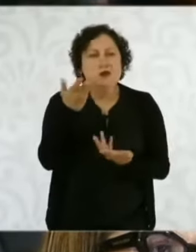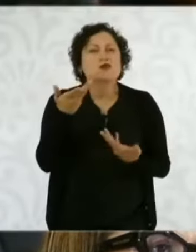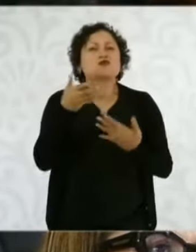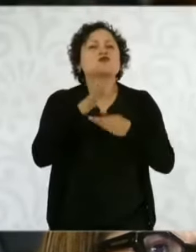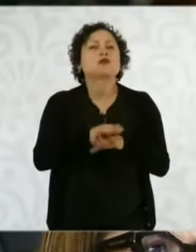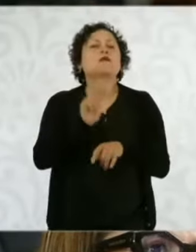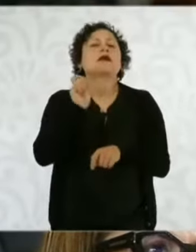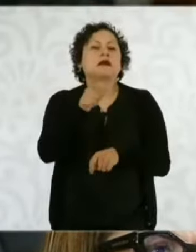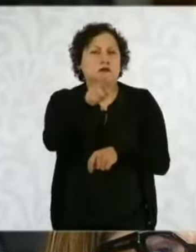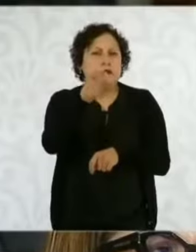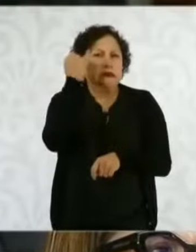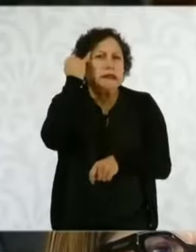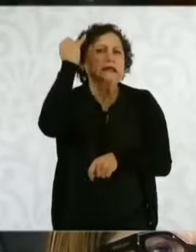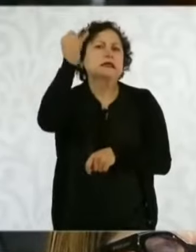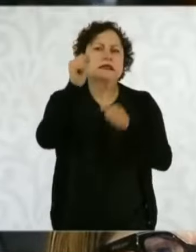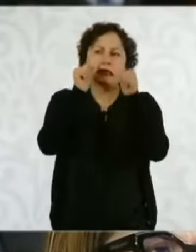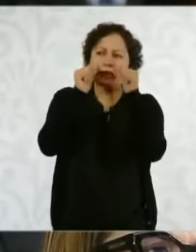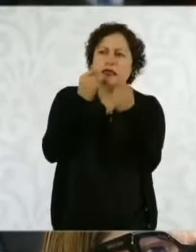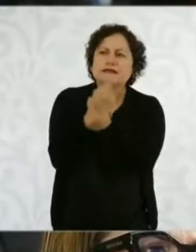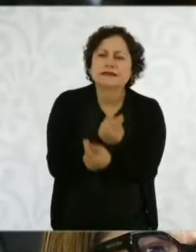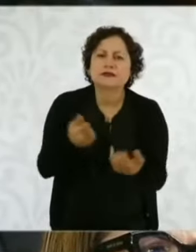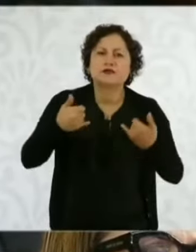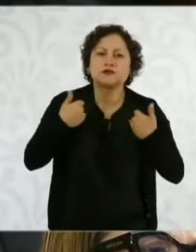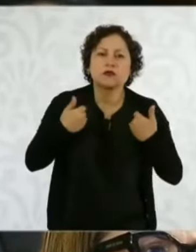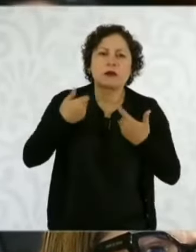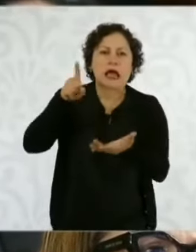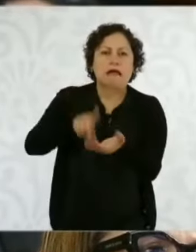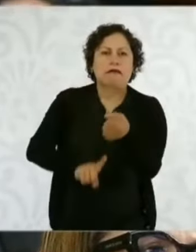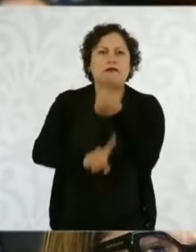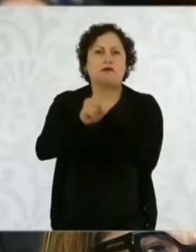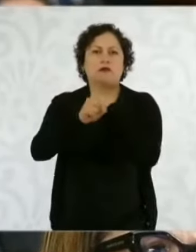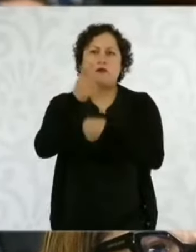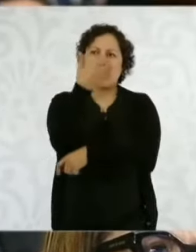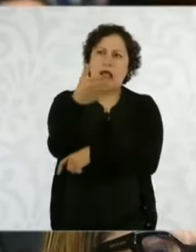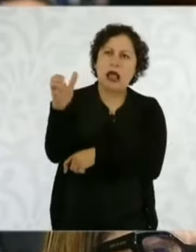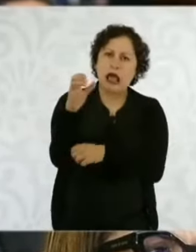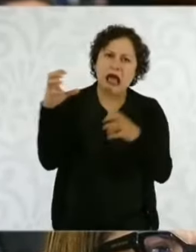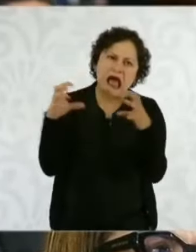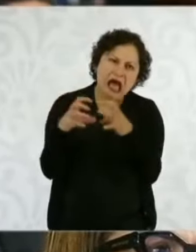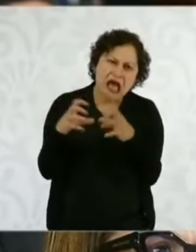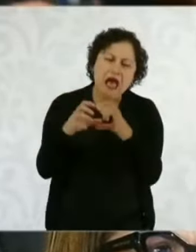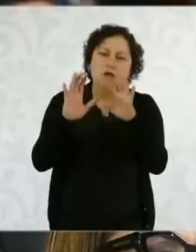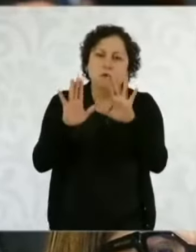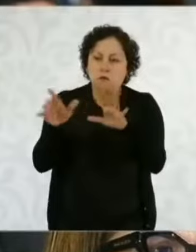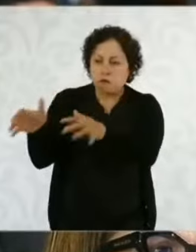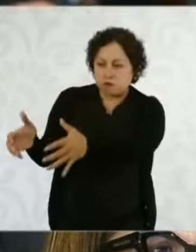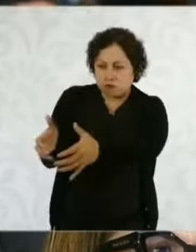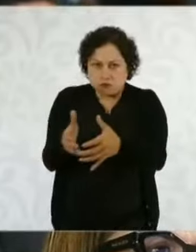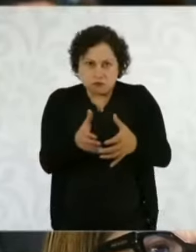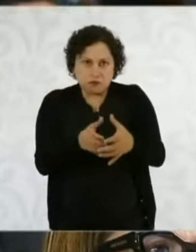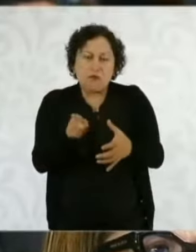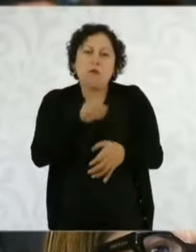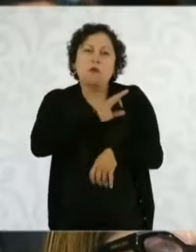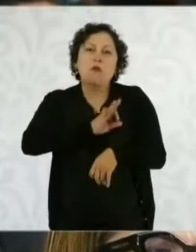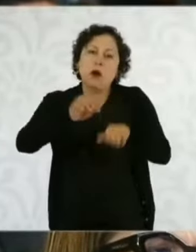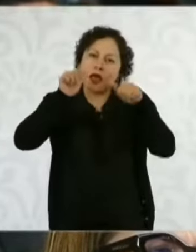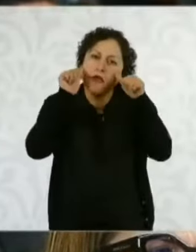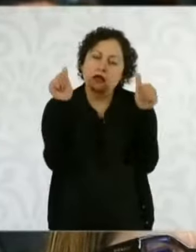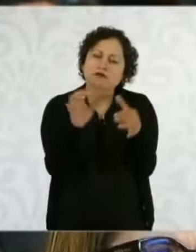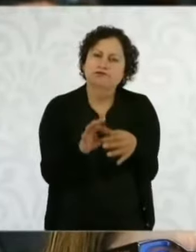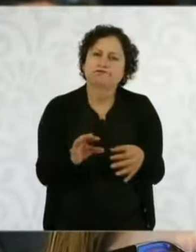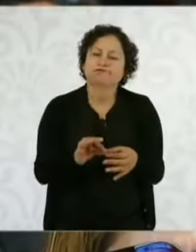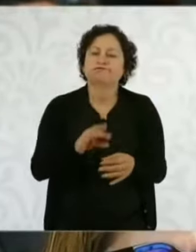a niños, a jóvenes que viven en estas zonas de conflicto y que podríamos construir tal vez con ellos mejores sociedades